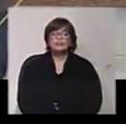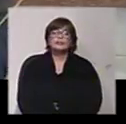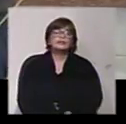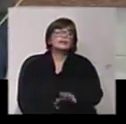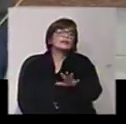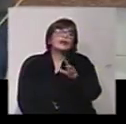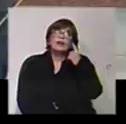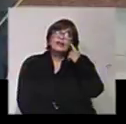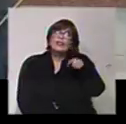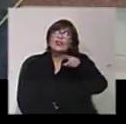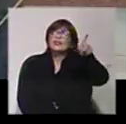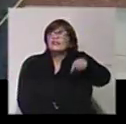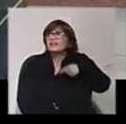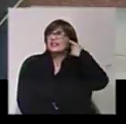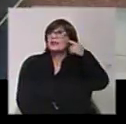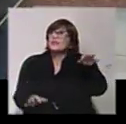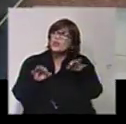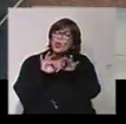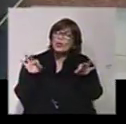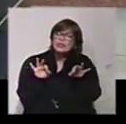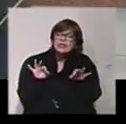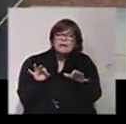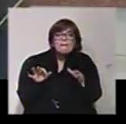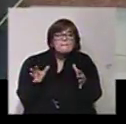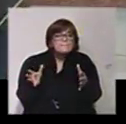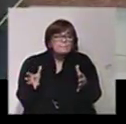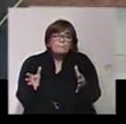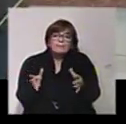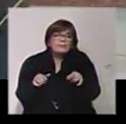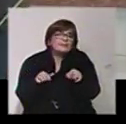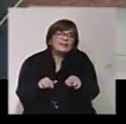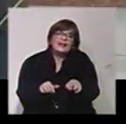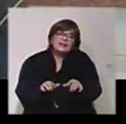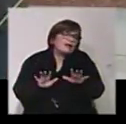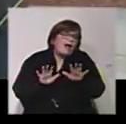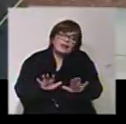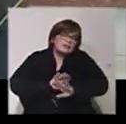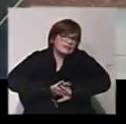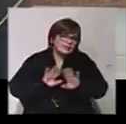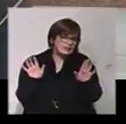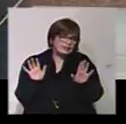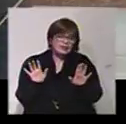Inspira esa melodía para tocar en ese momento. Eso es lo que es.